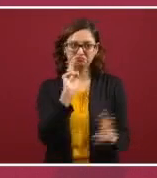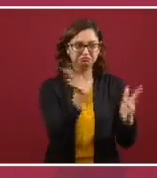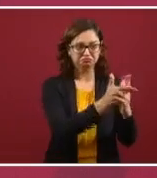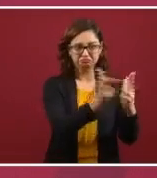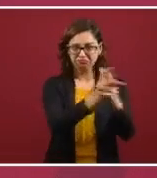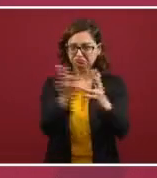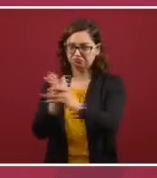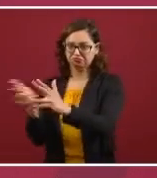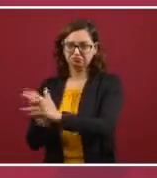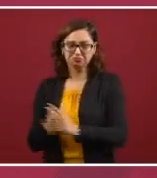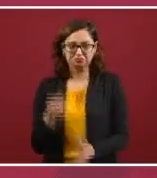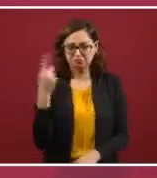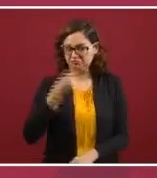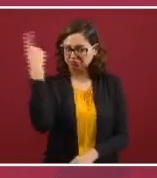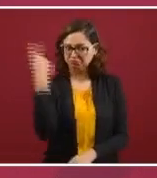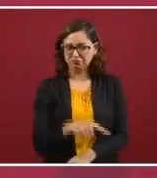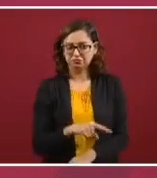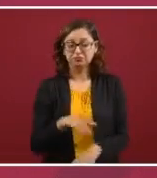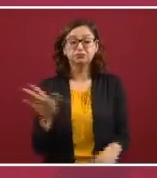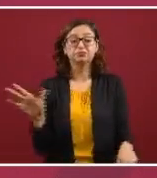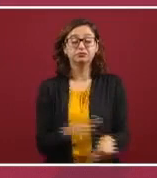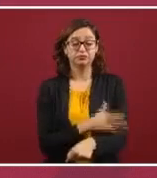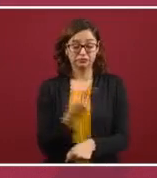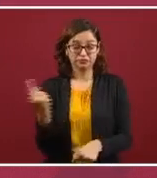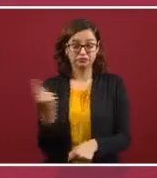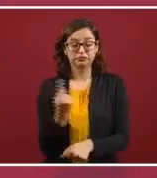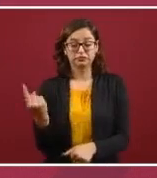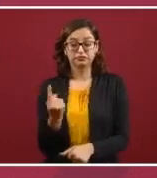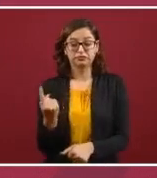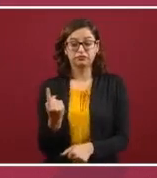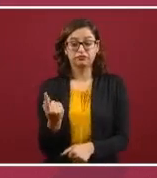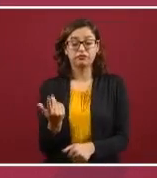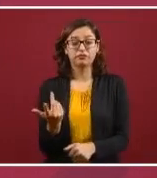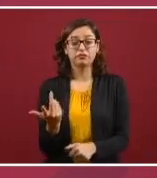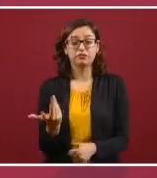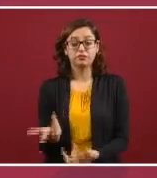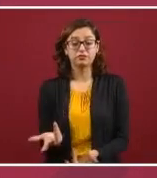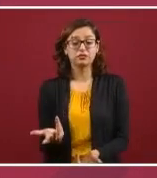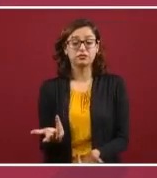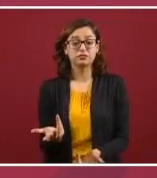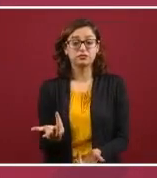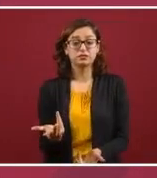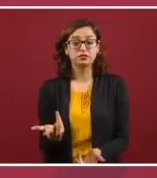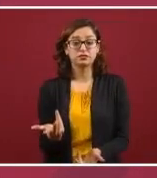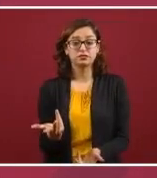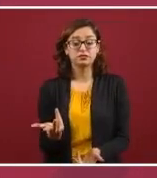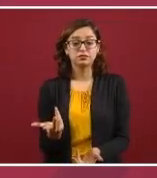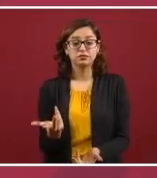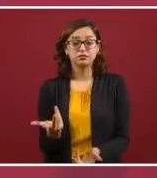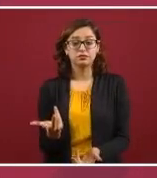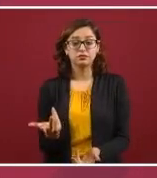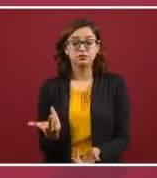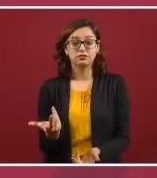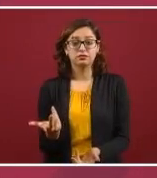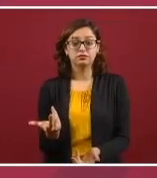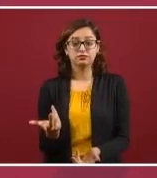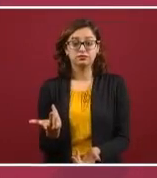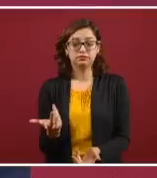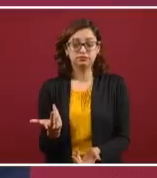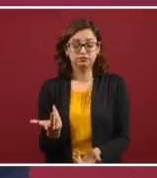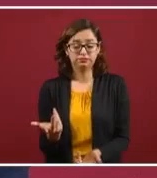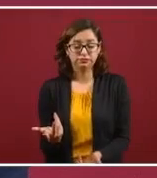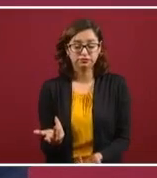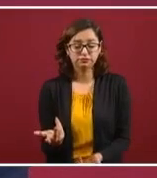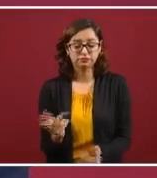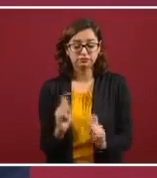Se llegó a decir en los